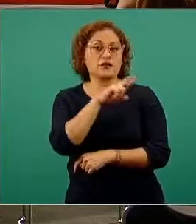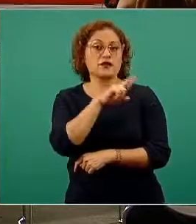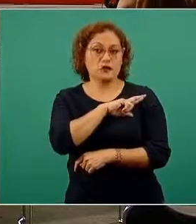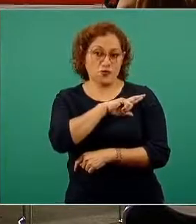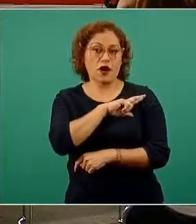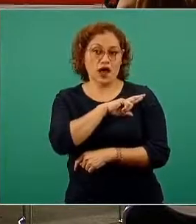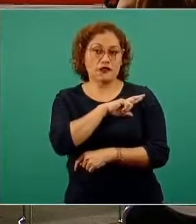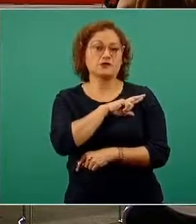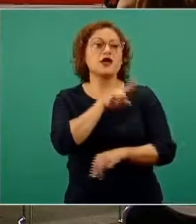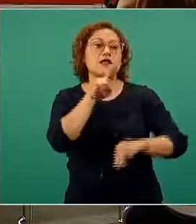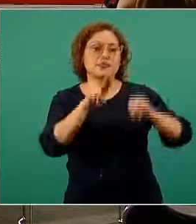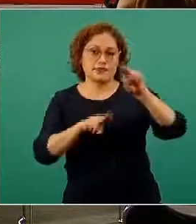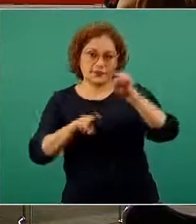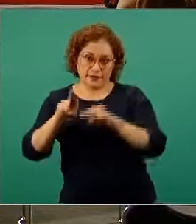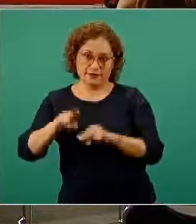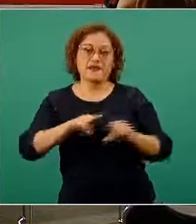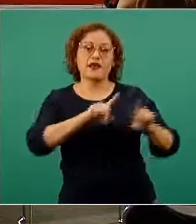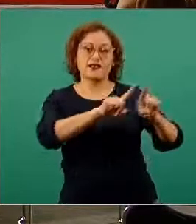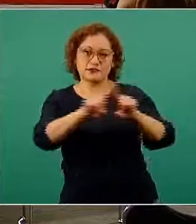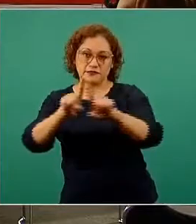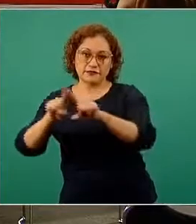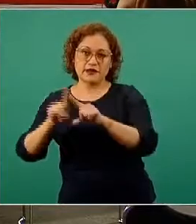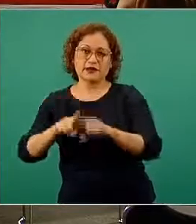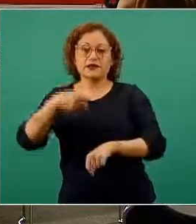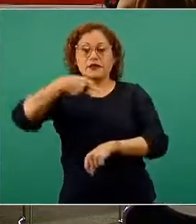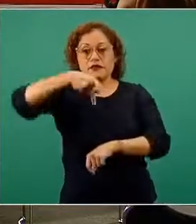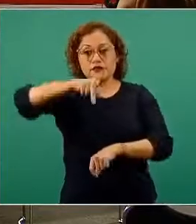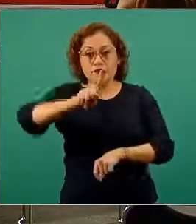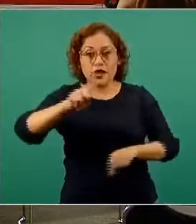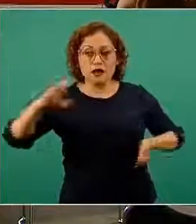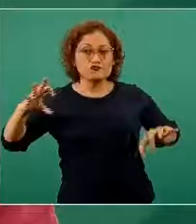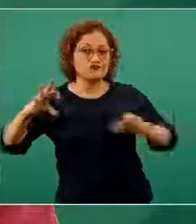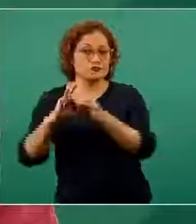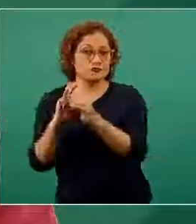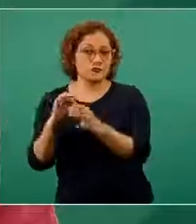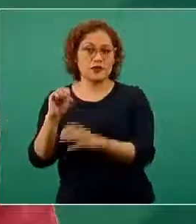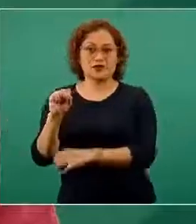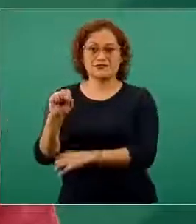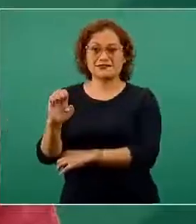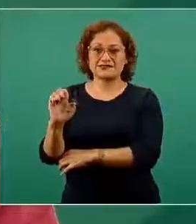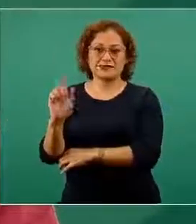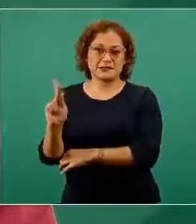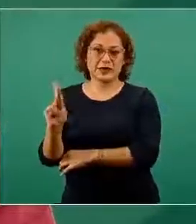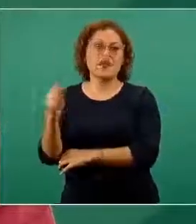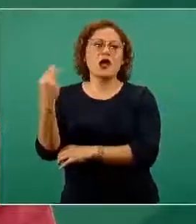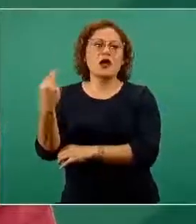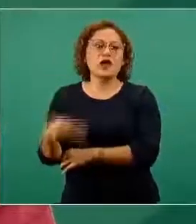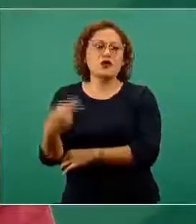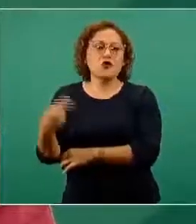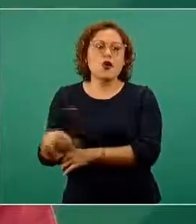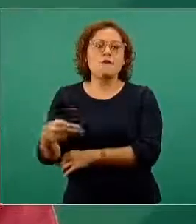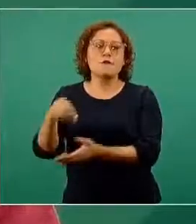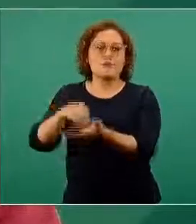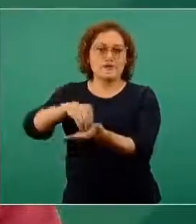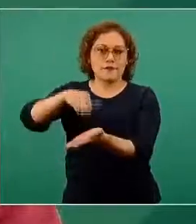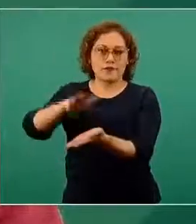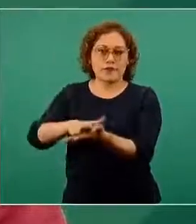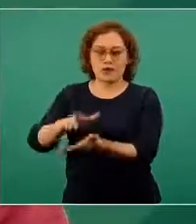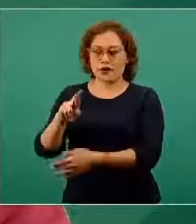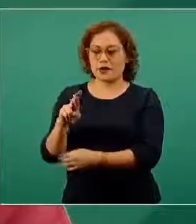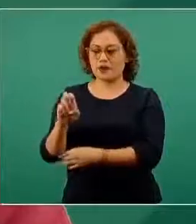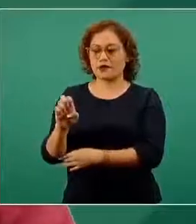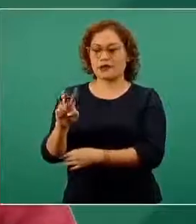niveles educativos que tienen un registro válido. REVOE es como se llama, Registro de Validez